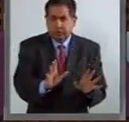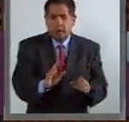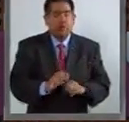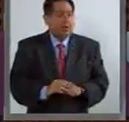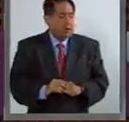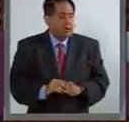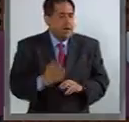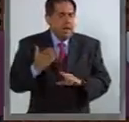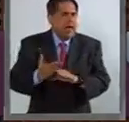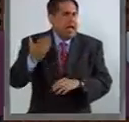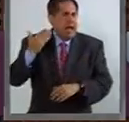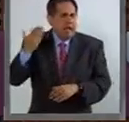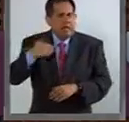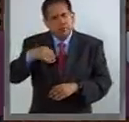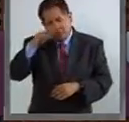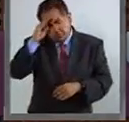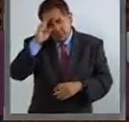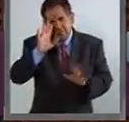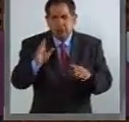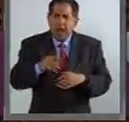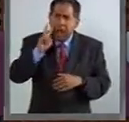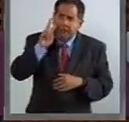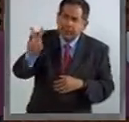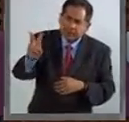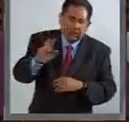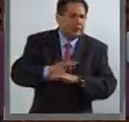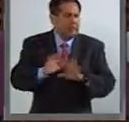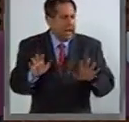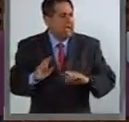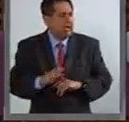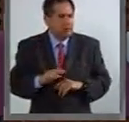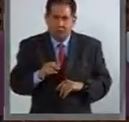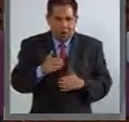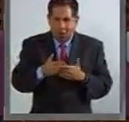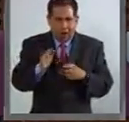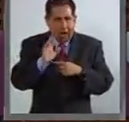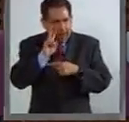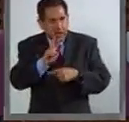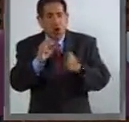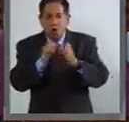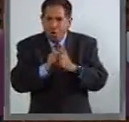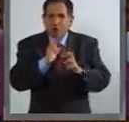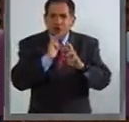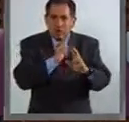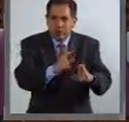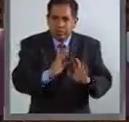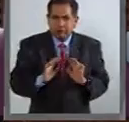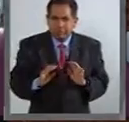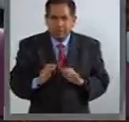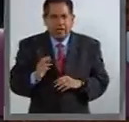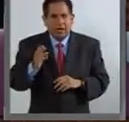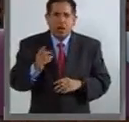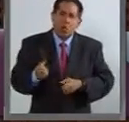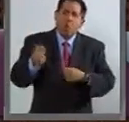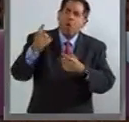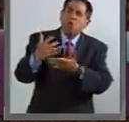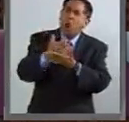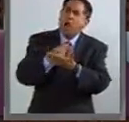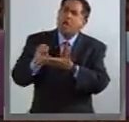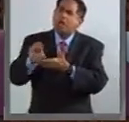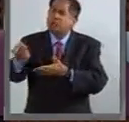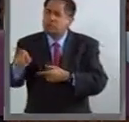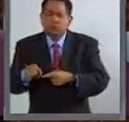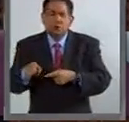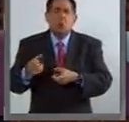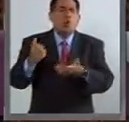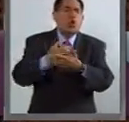Antes solo se pensaba en la política de transparencia y entonces había toda una agenda de transparencia legislativa, saber cuánto ganan los diputados,